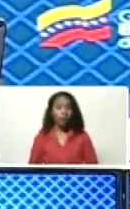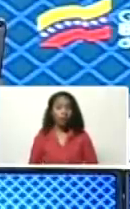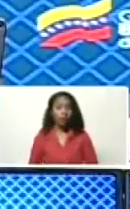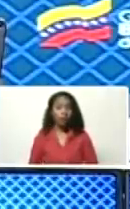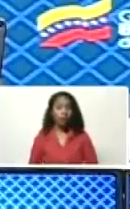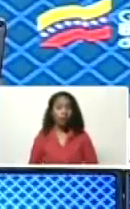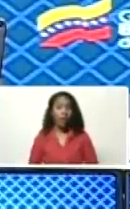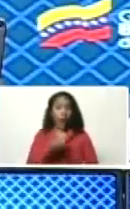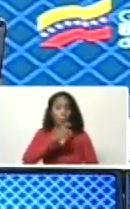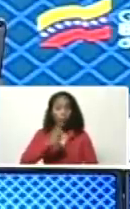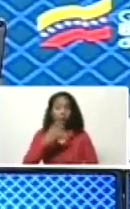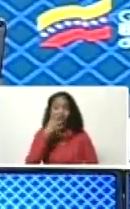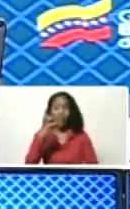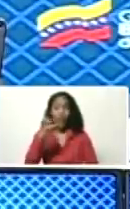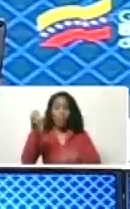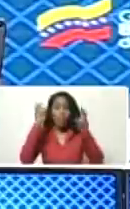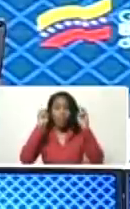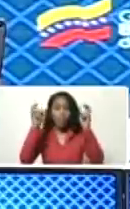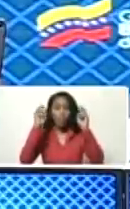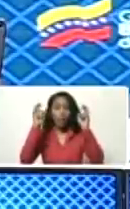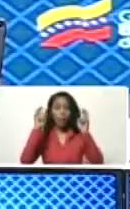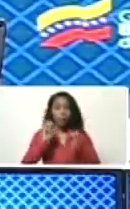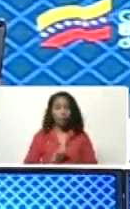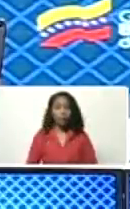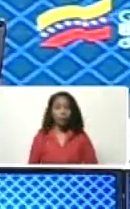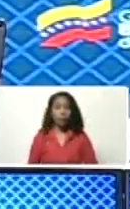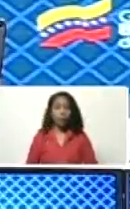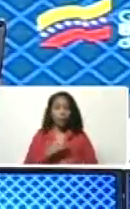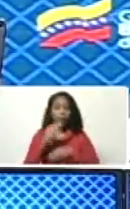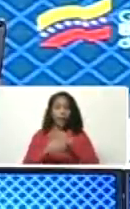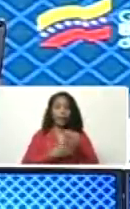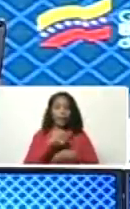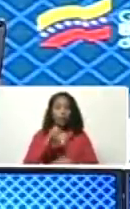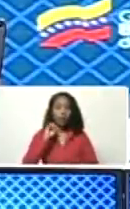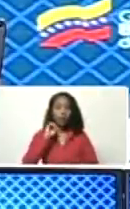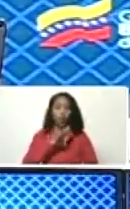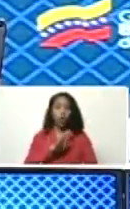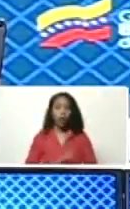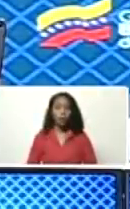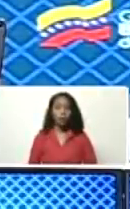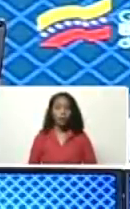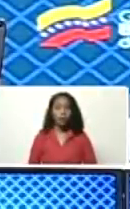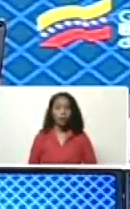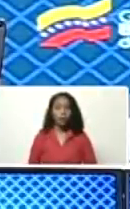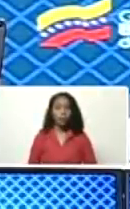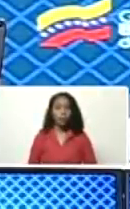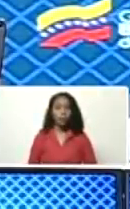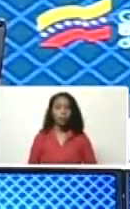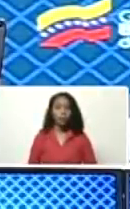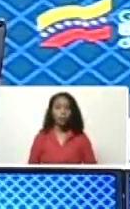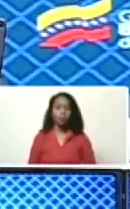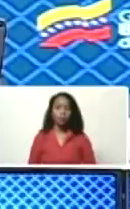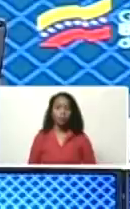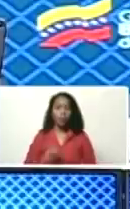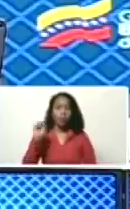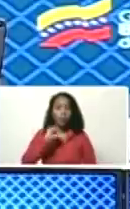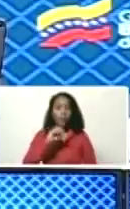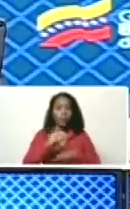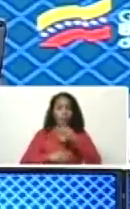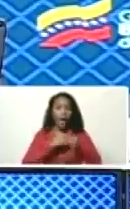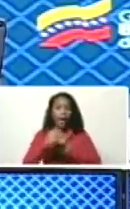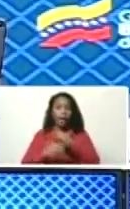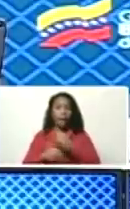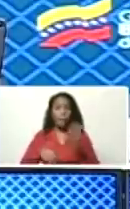La gente también gritaba una consigna que se hizo histórica, ¿no? Si se arma el